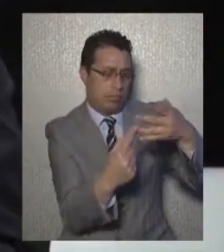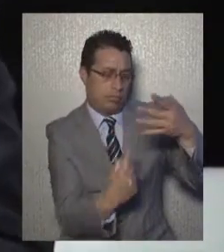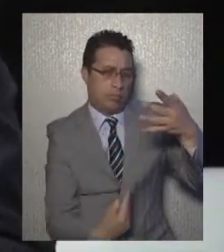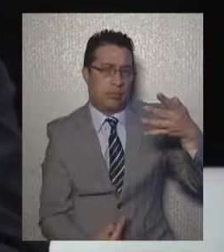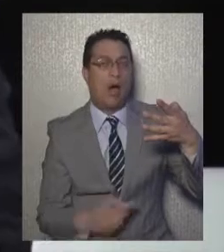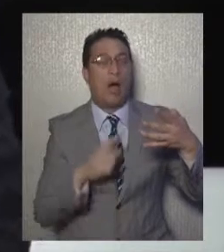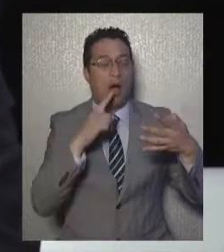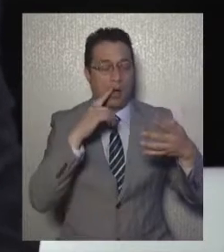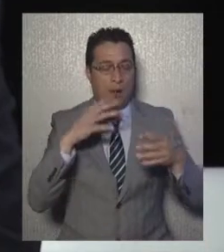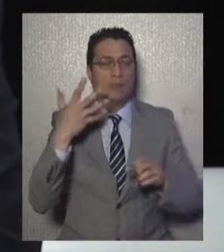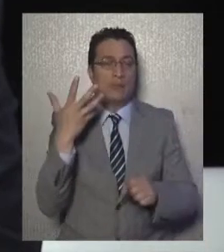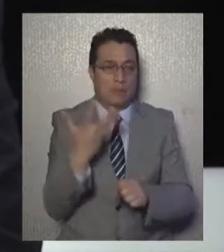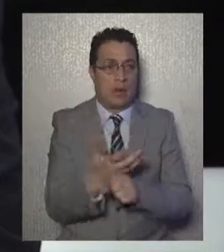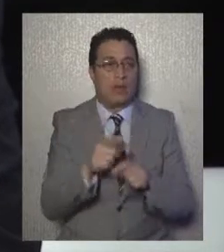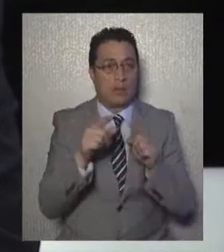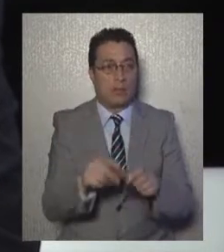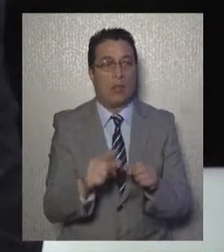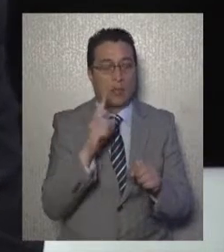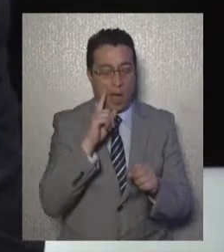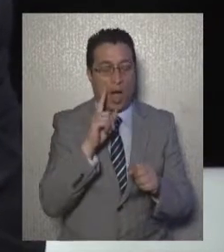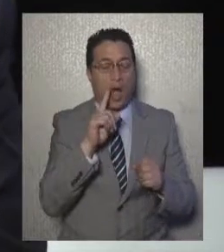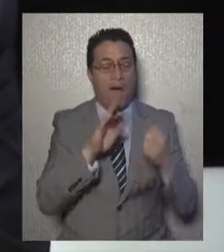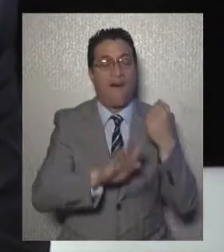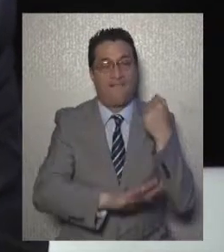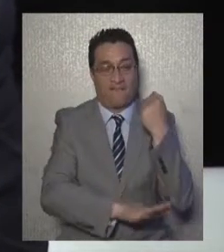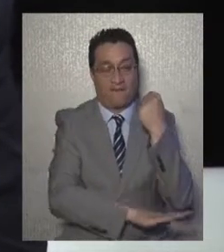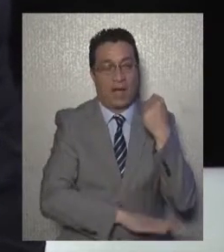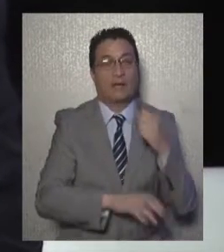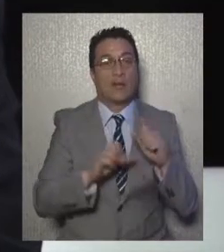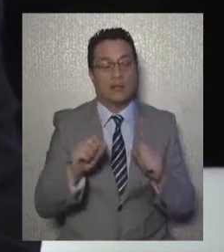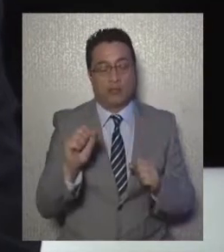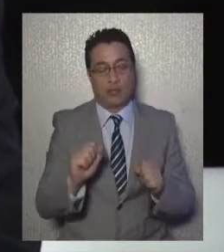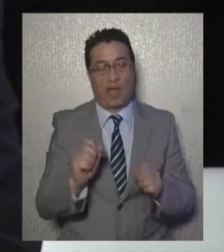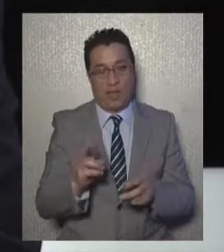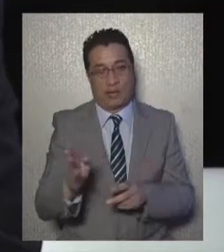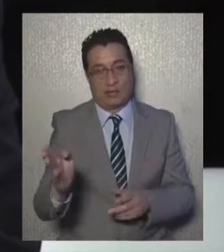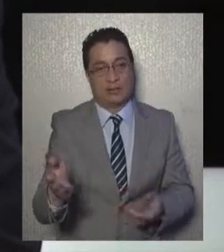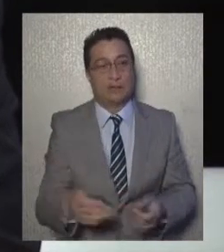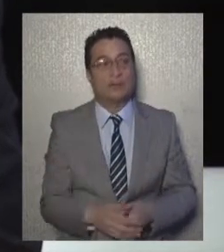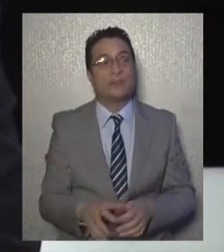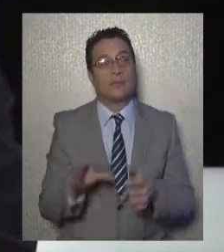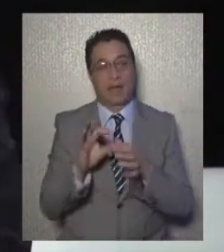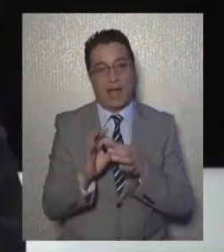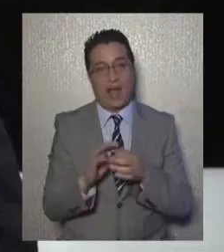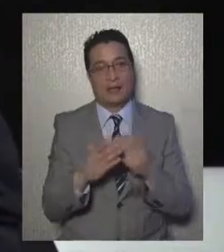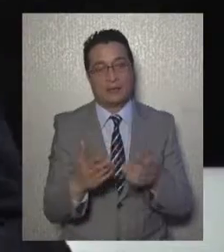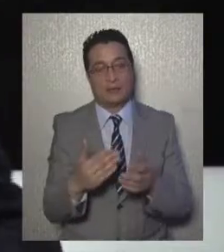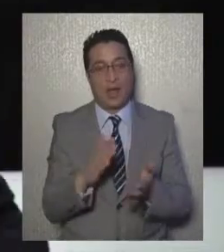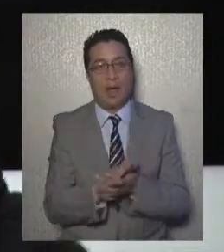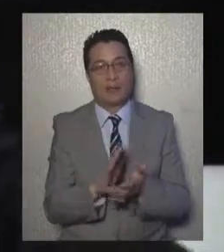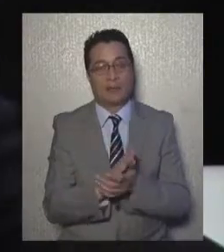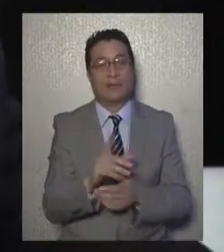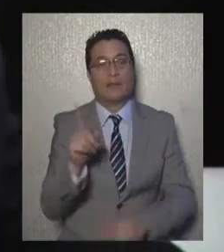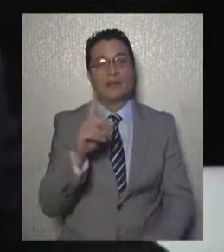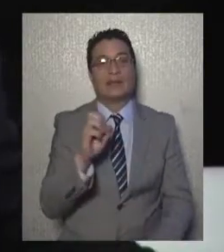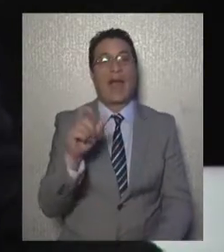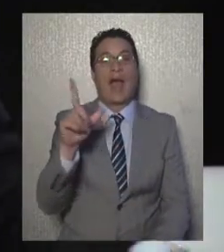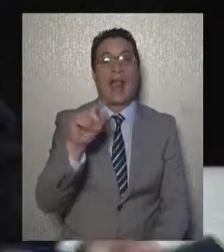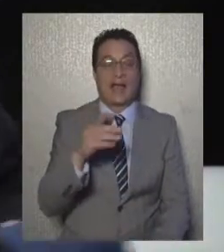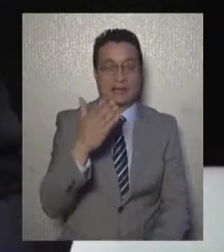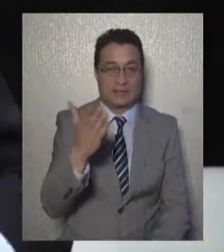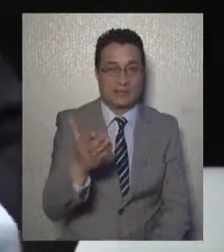pero eso, como digo, tenemos la base para que así sea. Muchas gracias. Por favor, un aplauso para Alberto Sala.